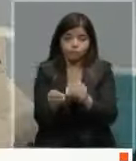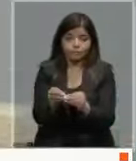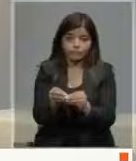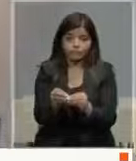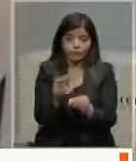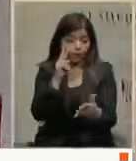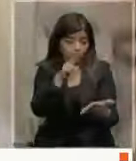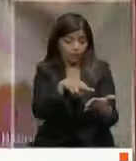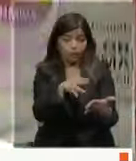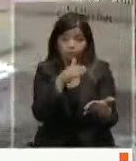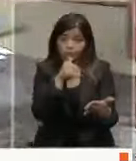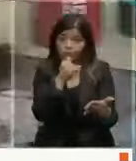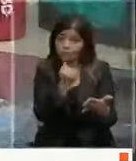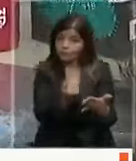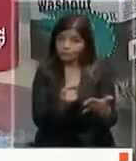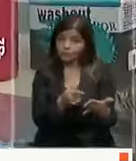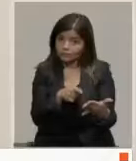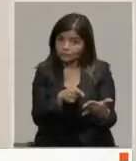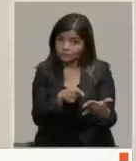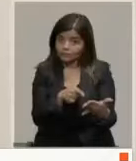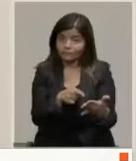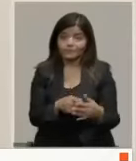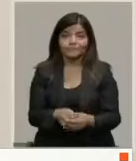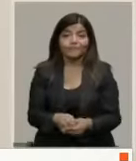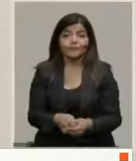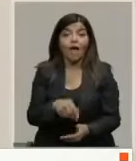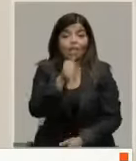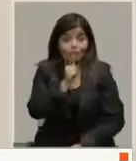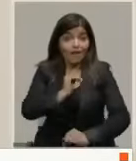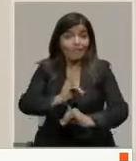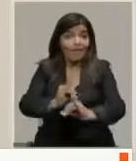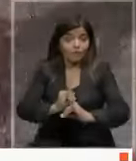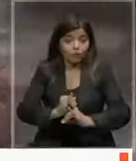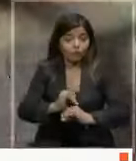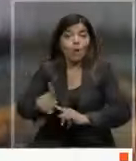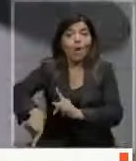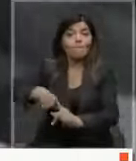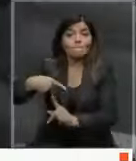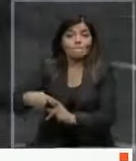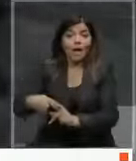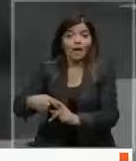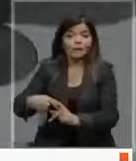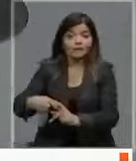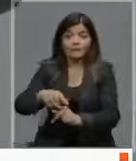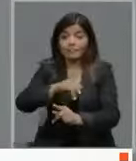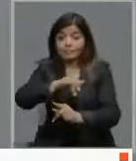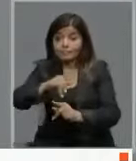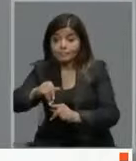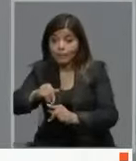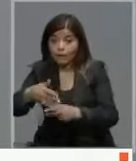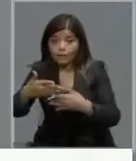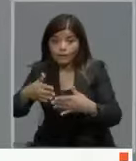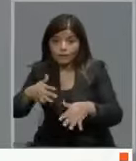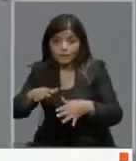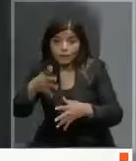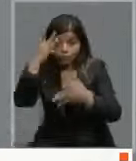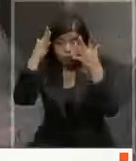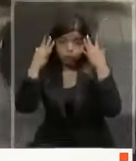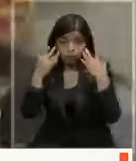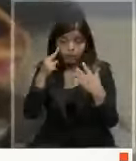aparece nada pero no aparece nada falta de información sumada lo que ocurrió a los pocos minutos de aplicar las